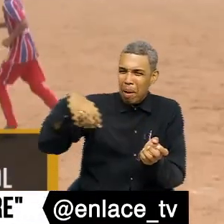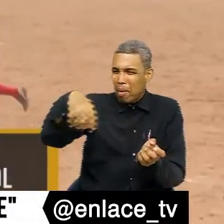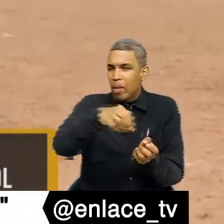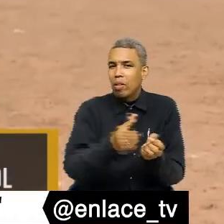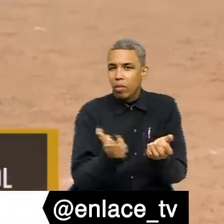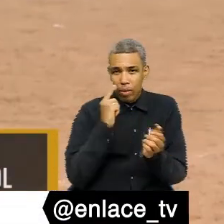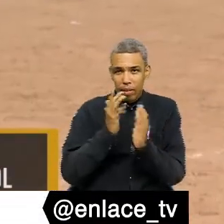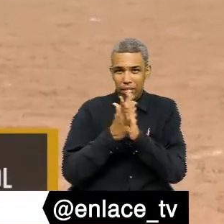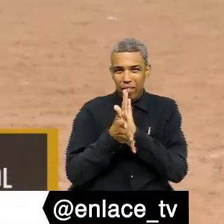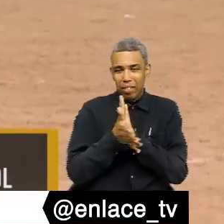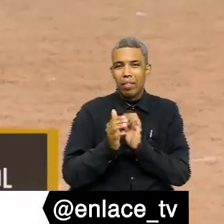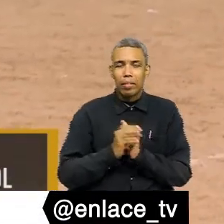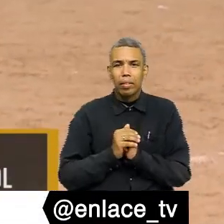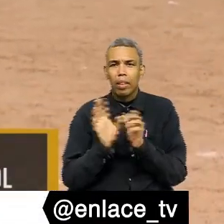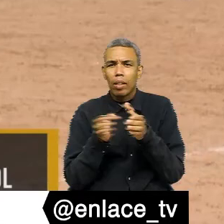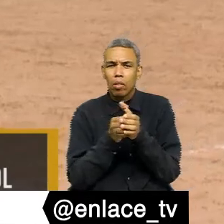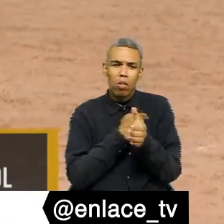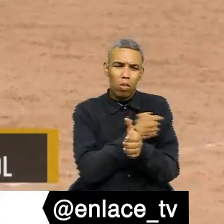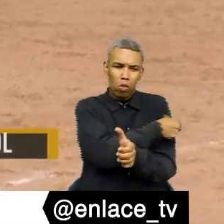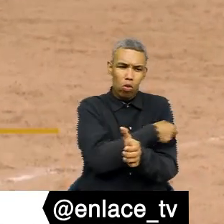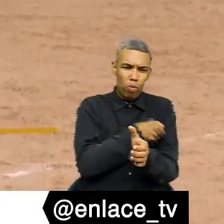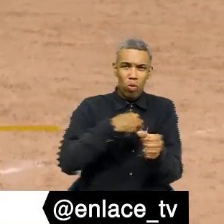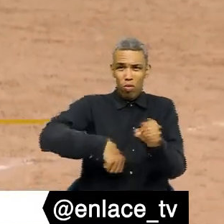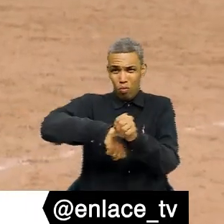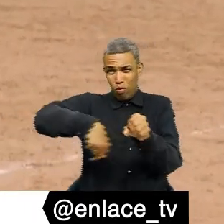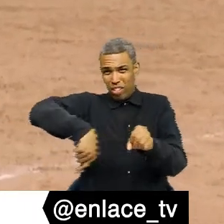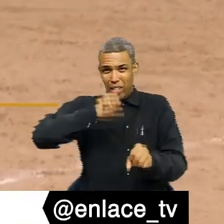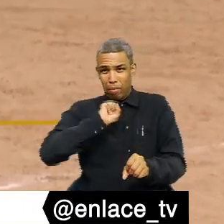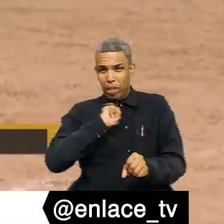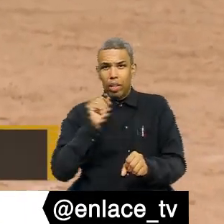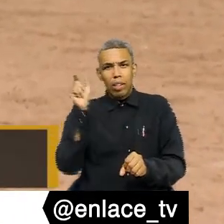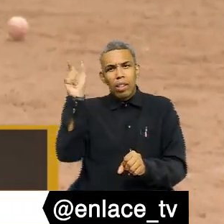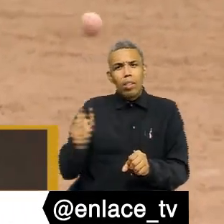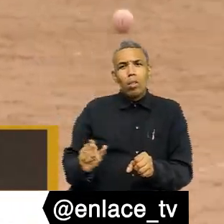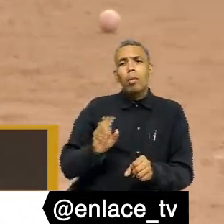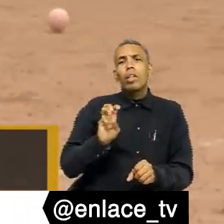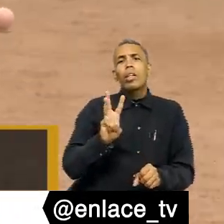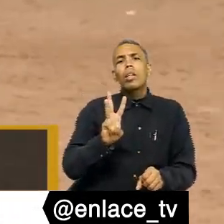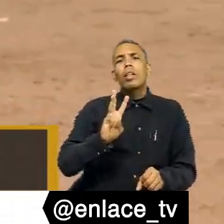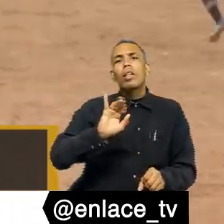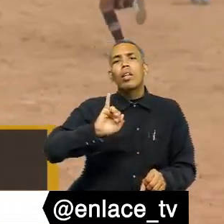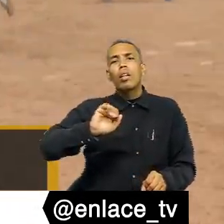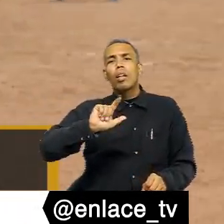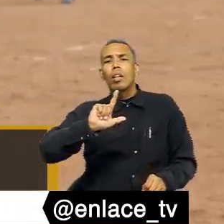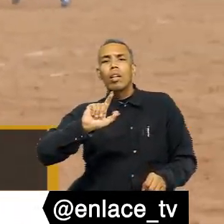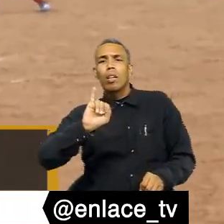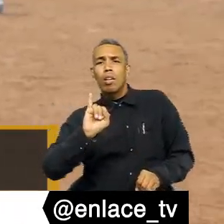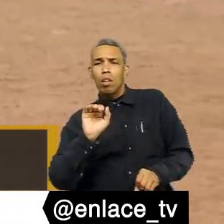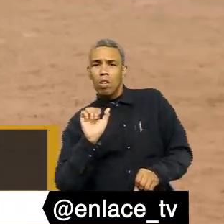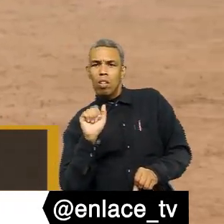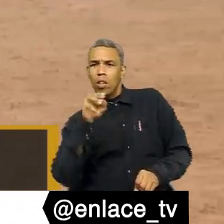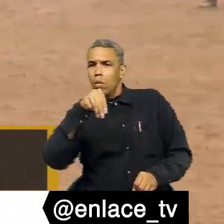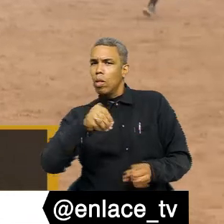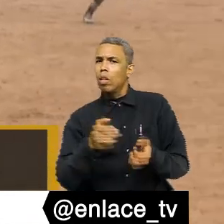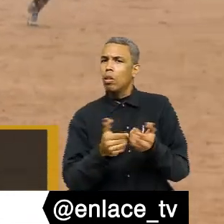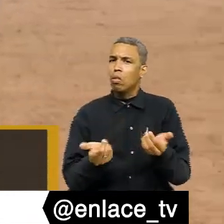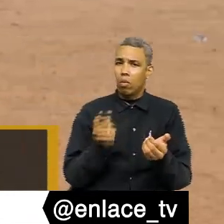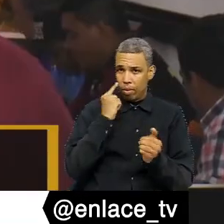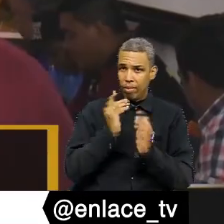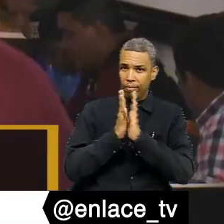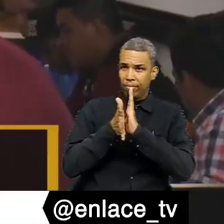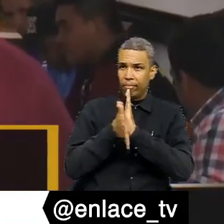presidente de la Comisión Municipal de Fútbol, entregó detalles de estos torneos municipales que se juegan en Barranca Bermeja y que llegarán a su fin este fin